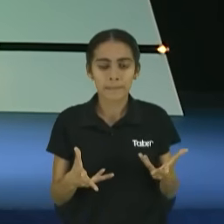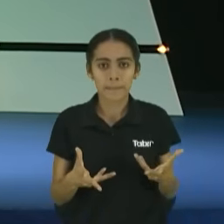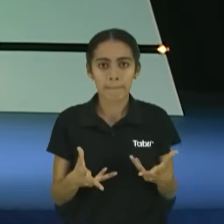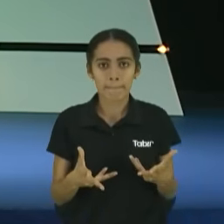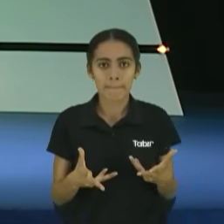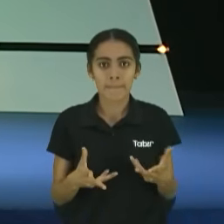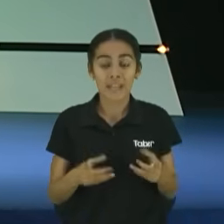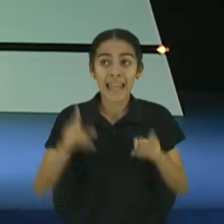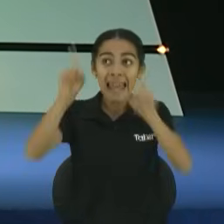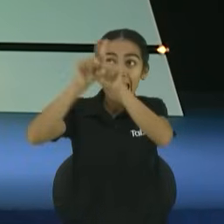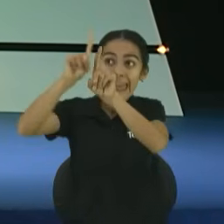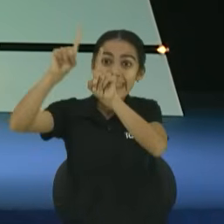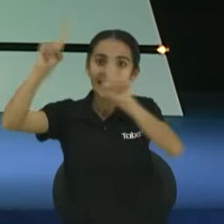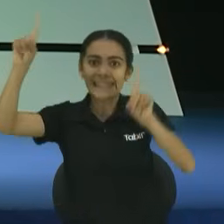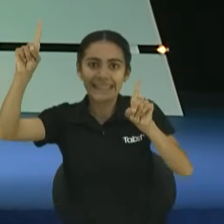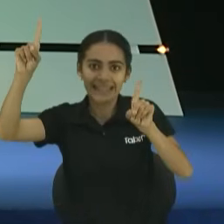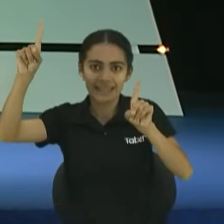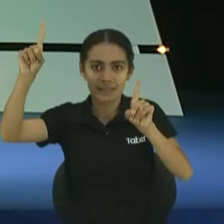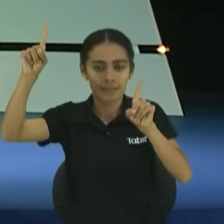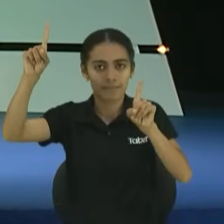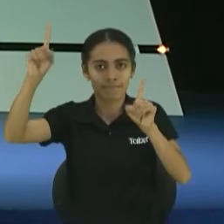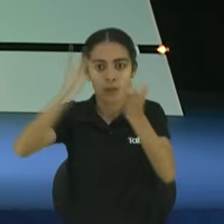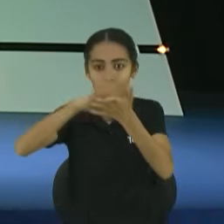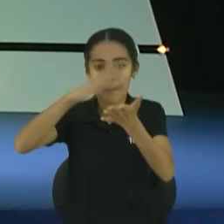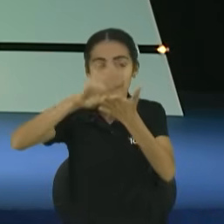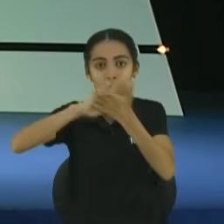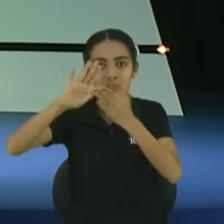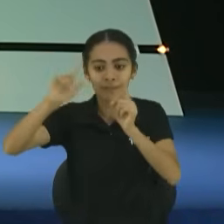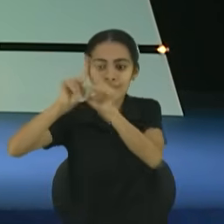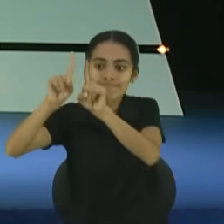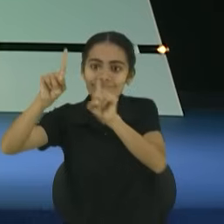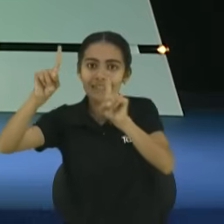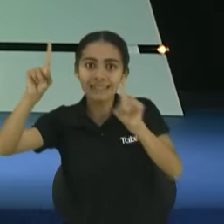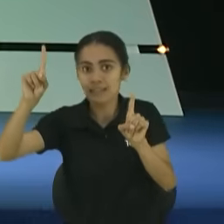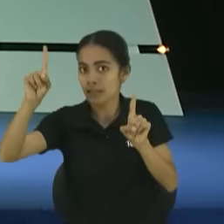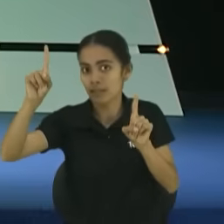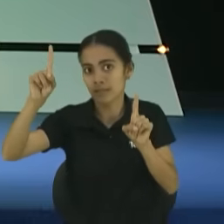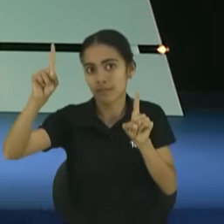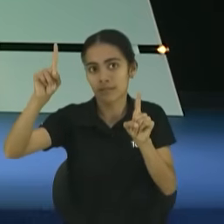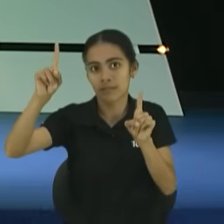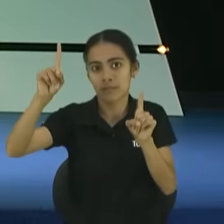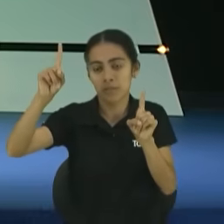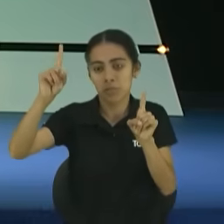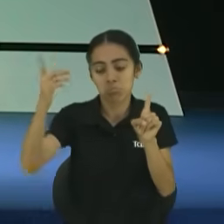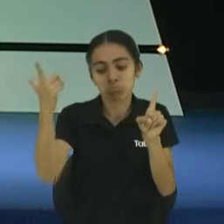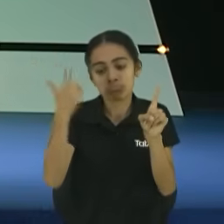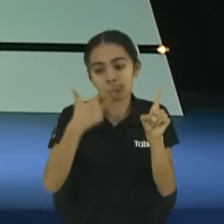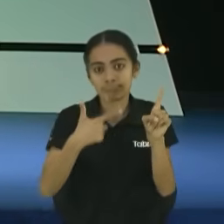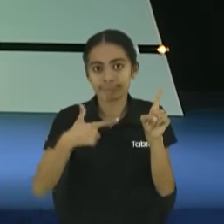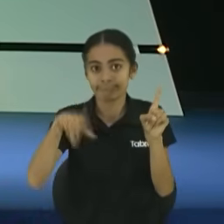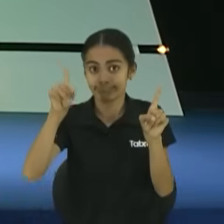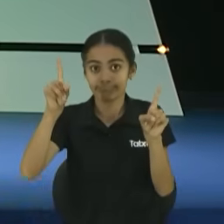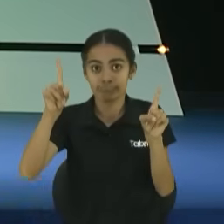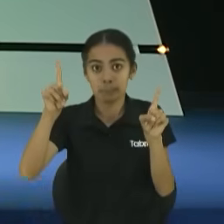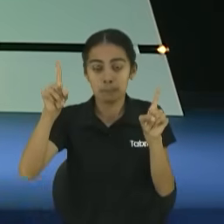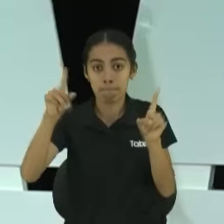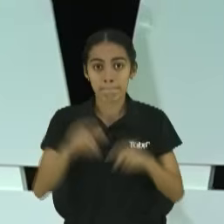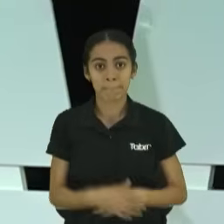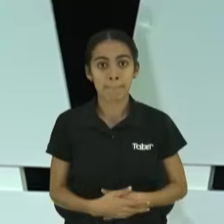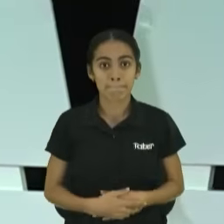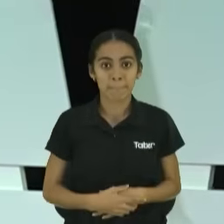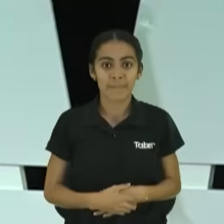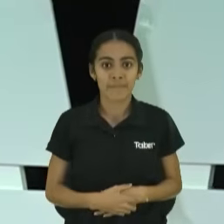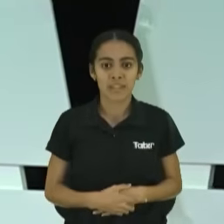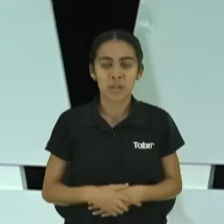demasiada distancia para con el Espíritu de Dios. Término cristiano, le hemos contristado. Término entendible, no